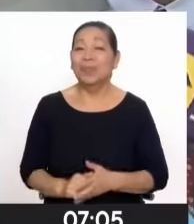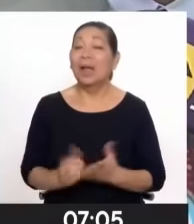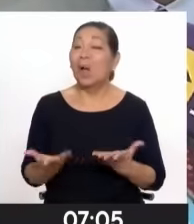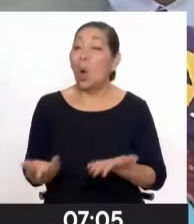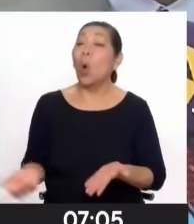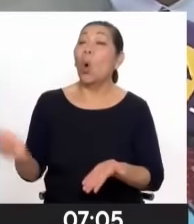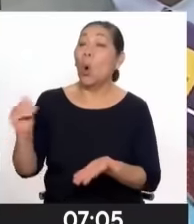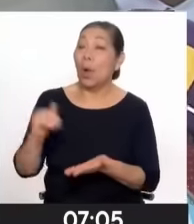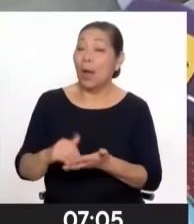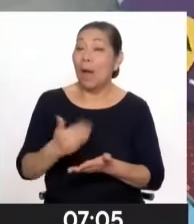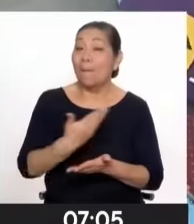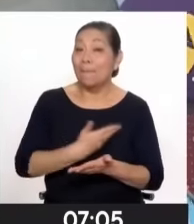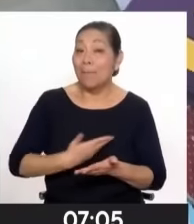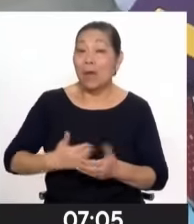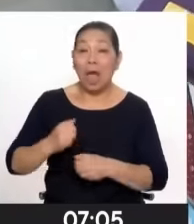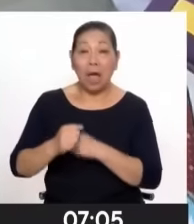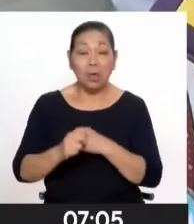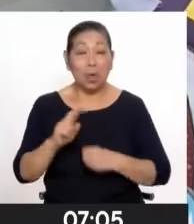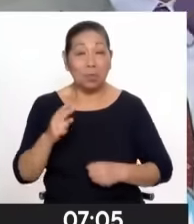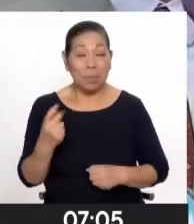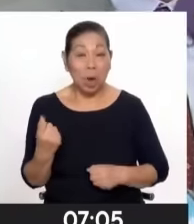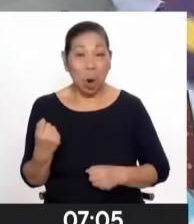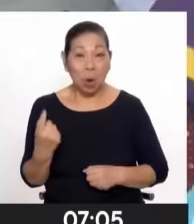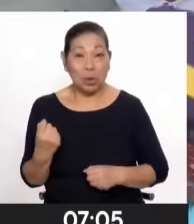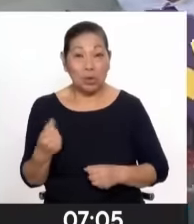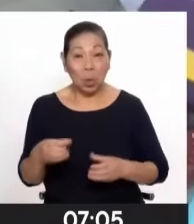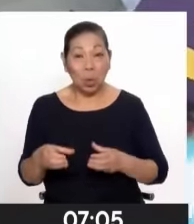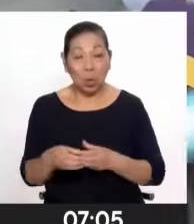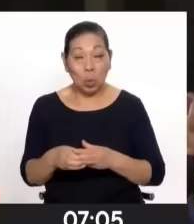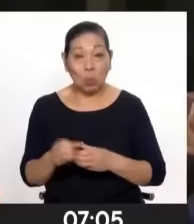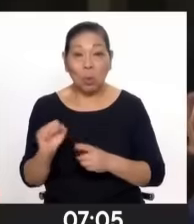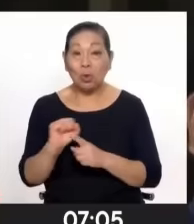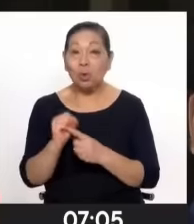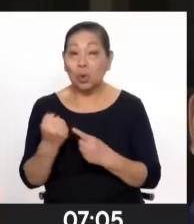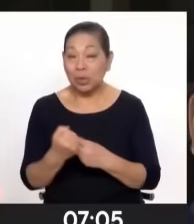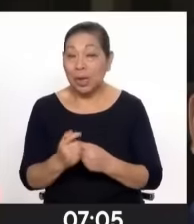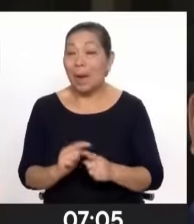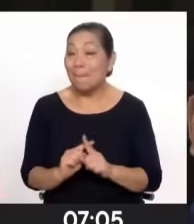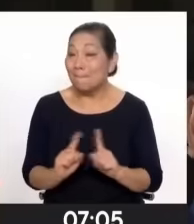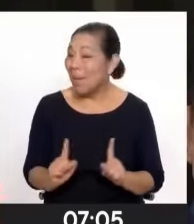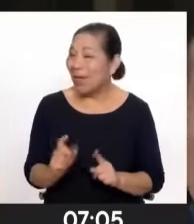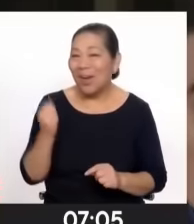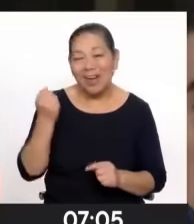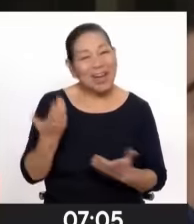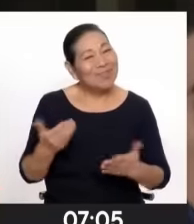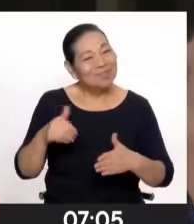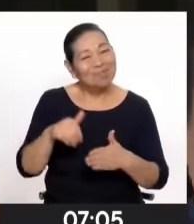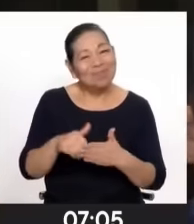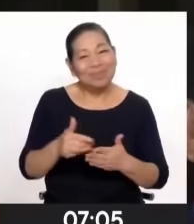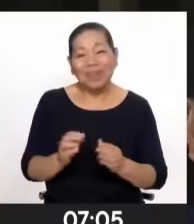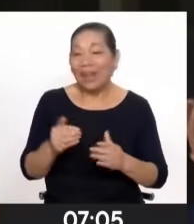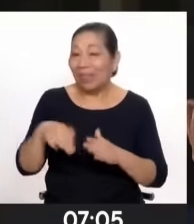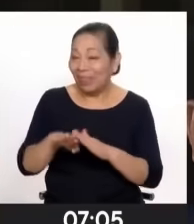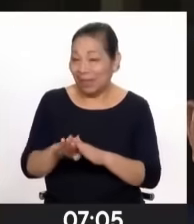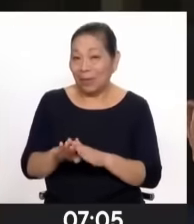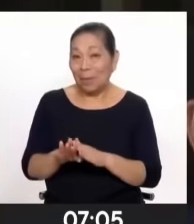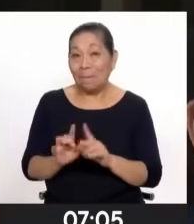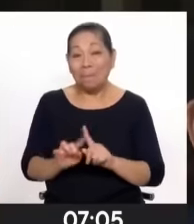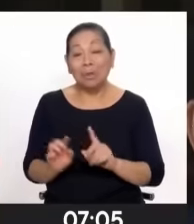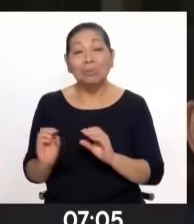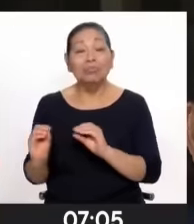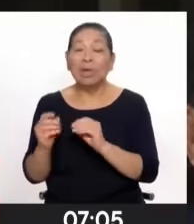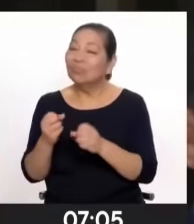postular a la presidencia en 2011 por fuerza social sin embargo no ganó las elecciones internas y